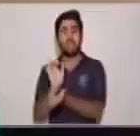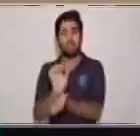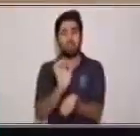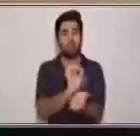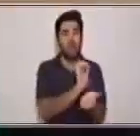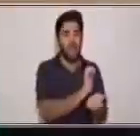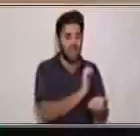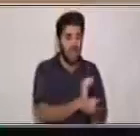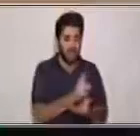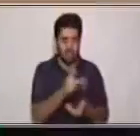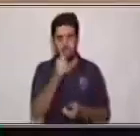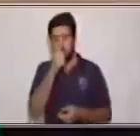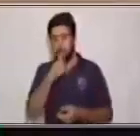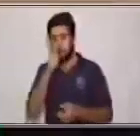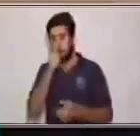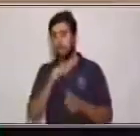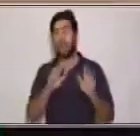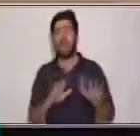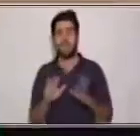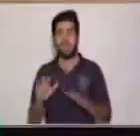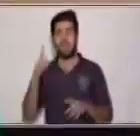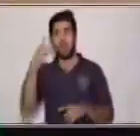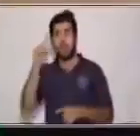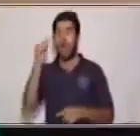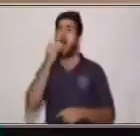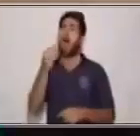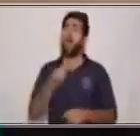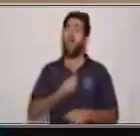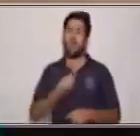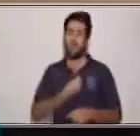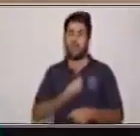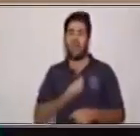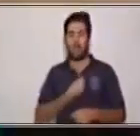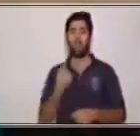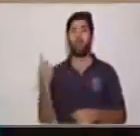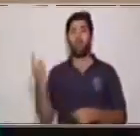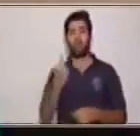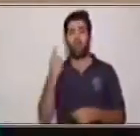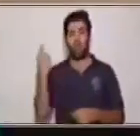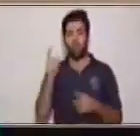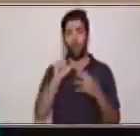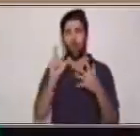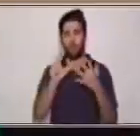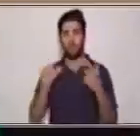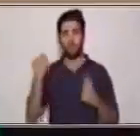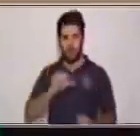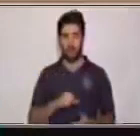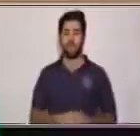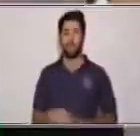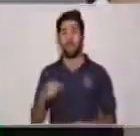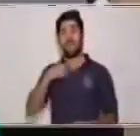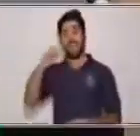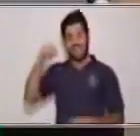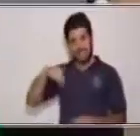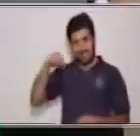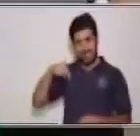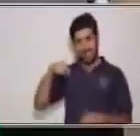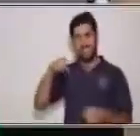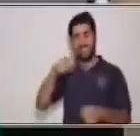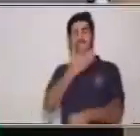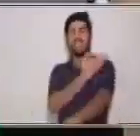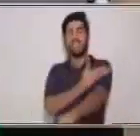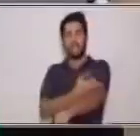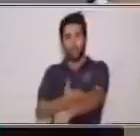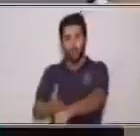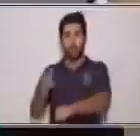y vicisitudes del mundo. Lo que acabo de leer es una historia mitológica. Vamos a